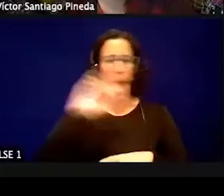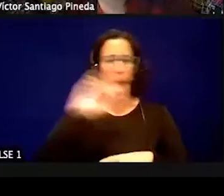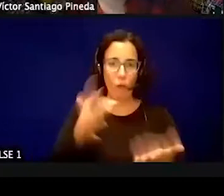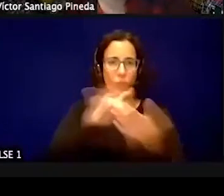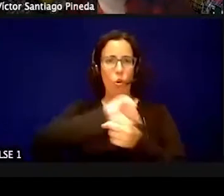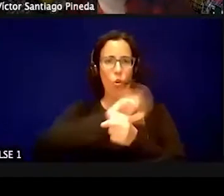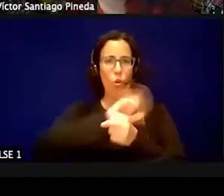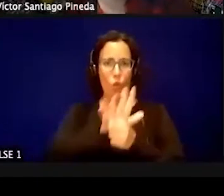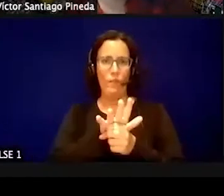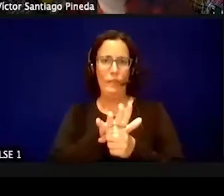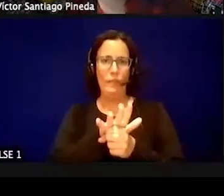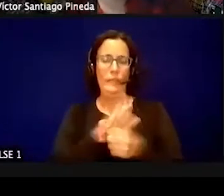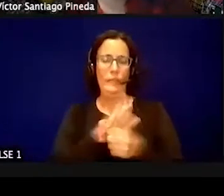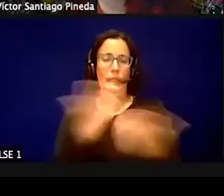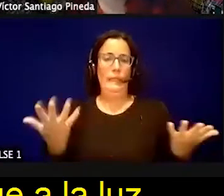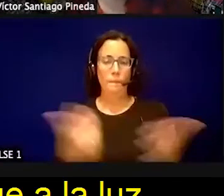COVID-19, ¿no?